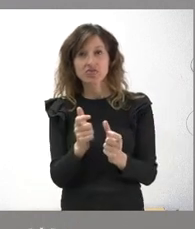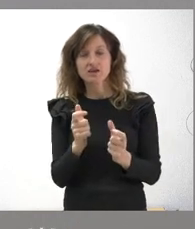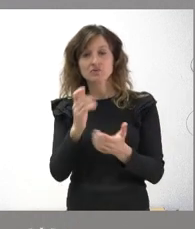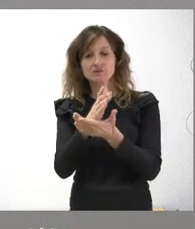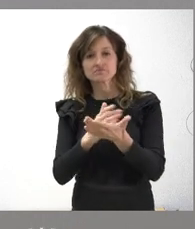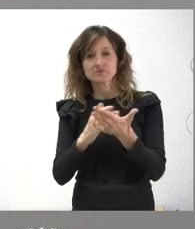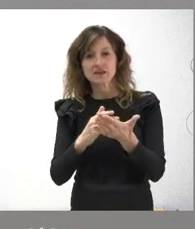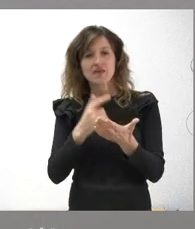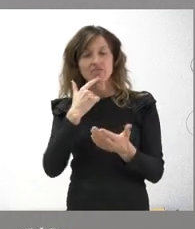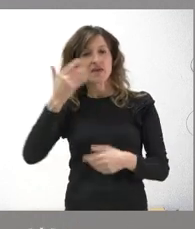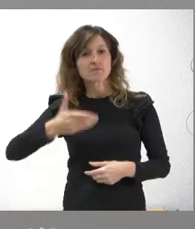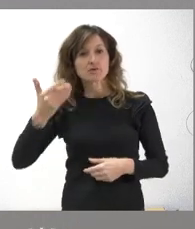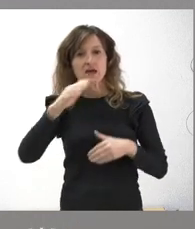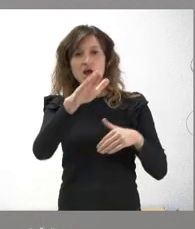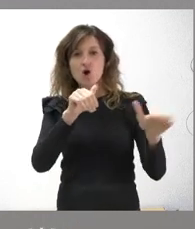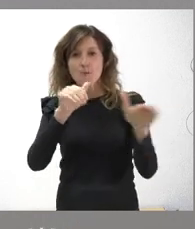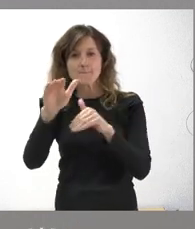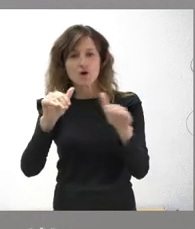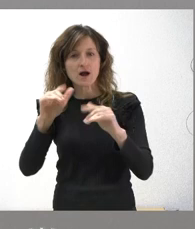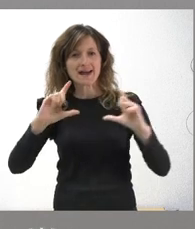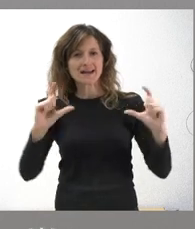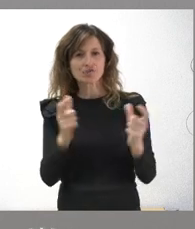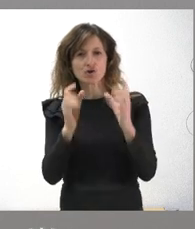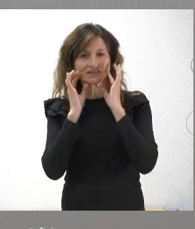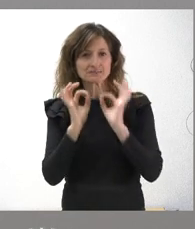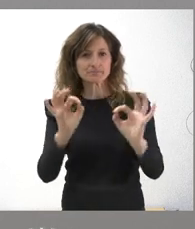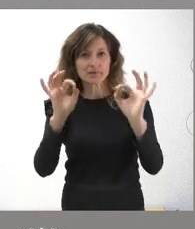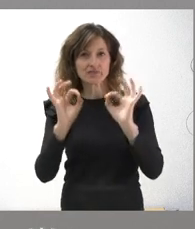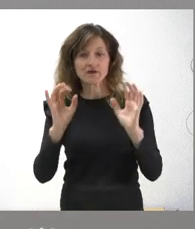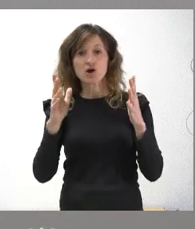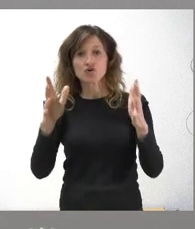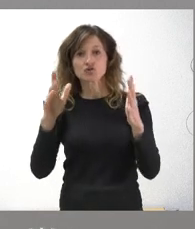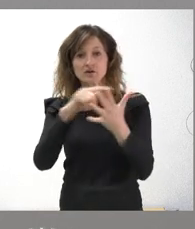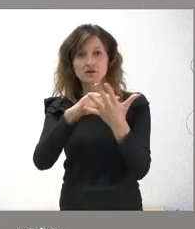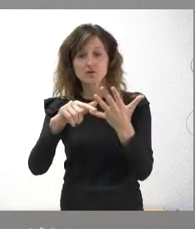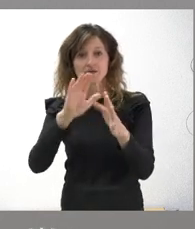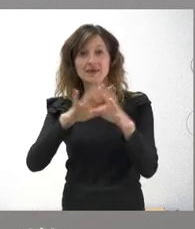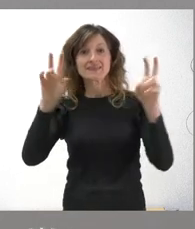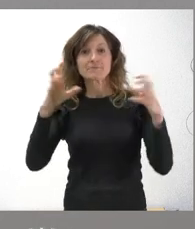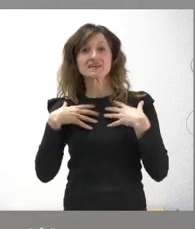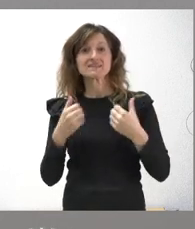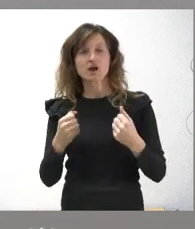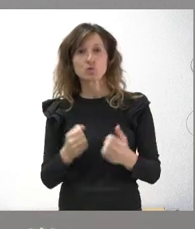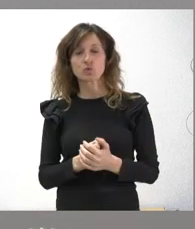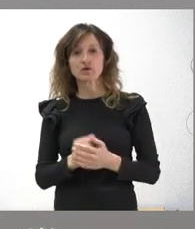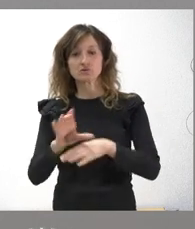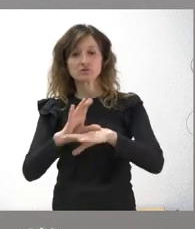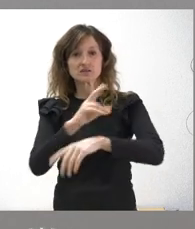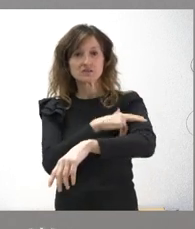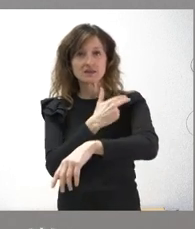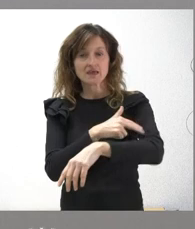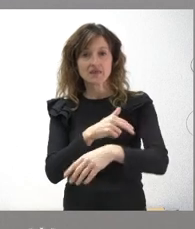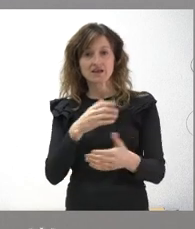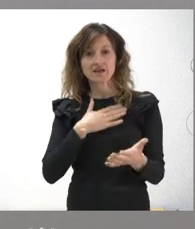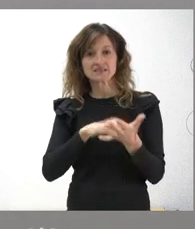importancia de que se convoque una reunión específica del Consejo interterritorial Sistema Nacional de salud el consejero de sanidad de castell León particularmente